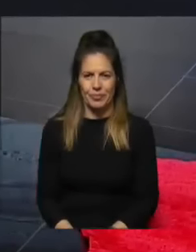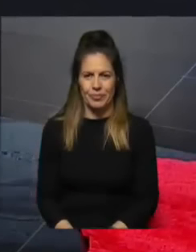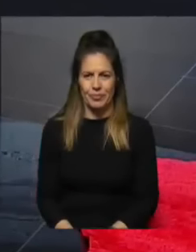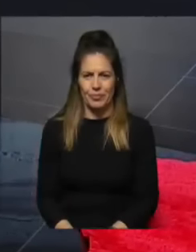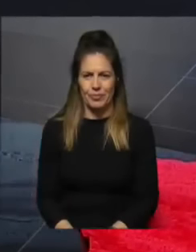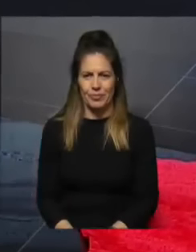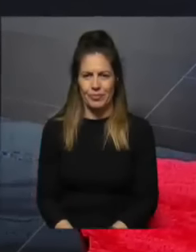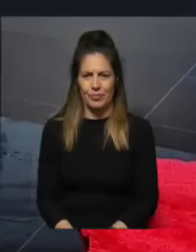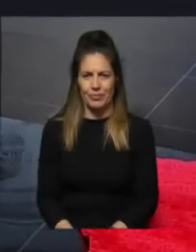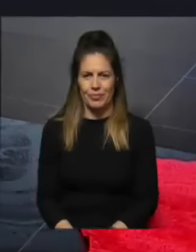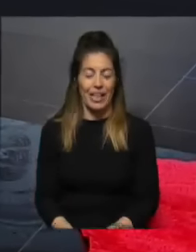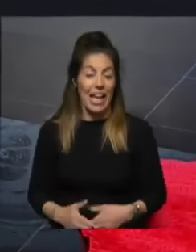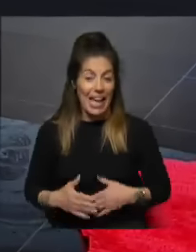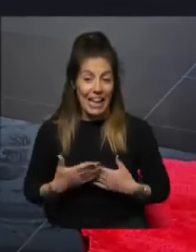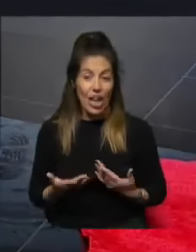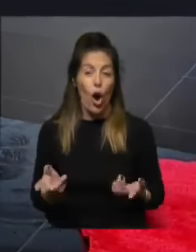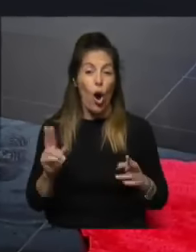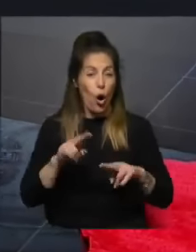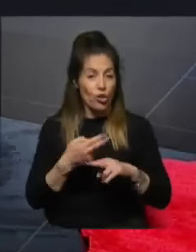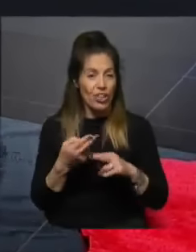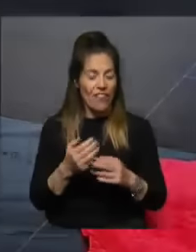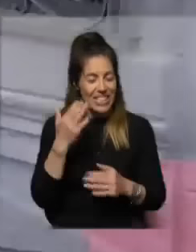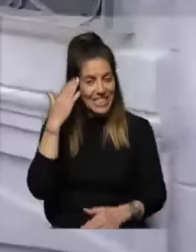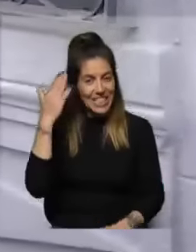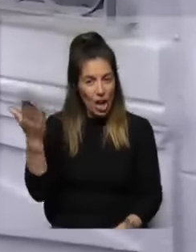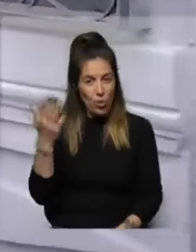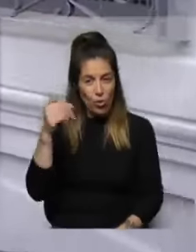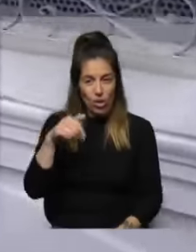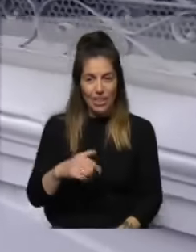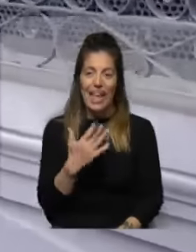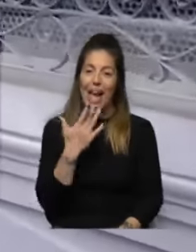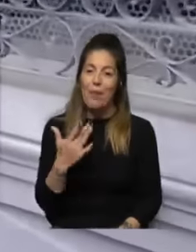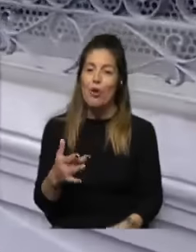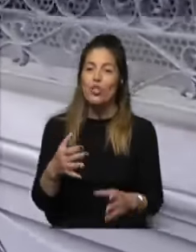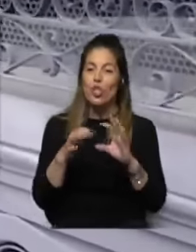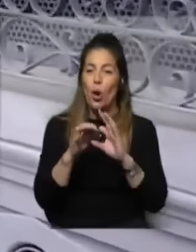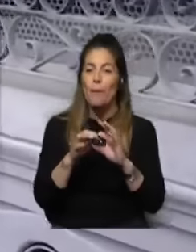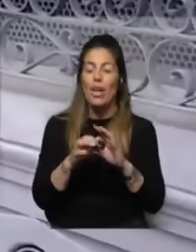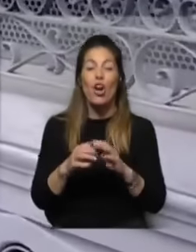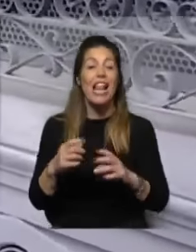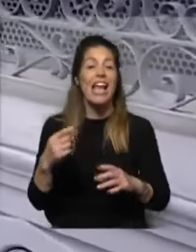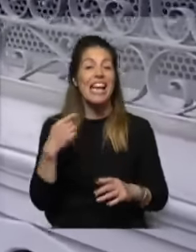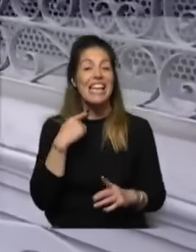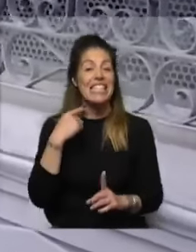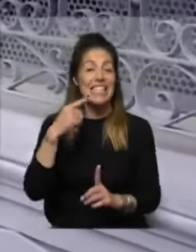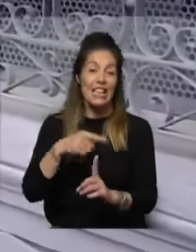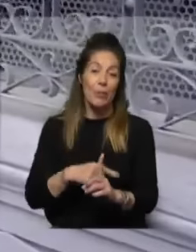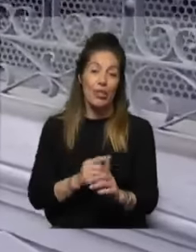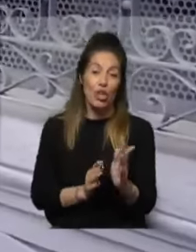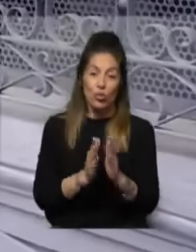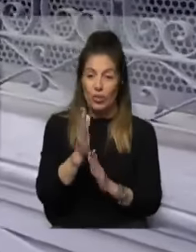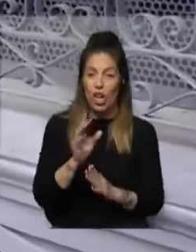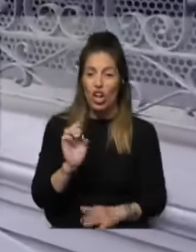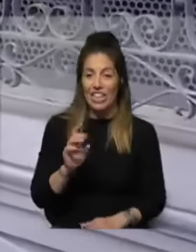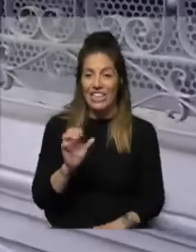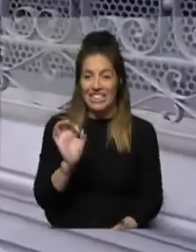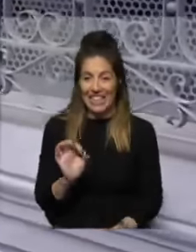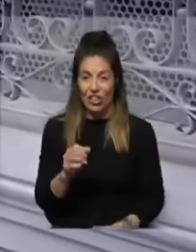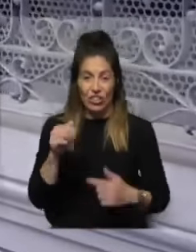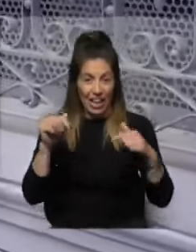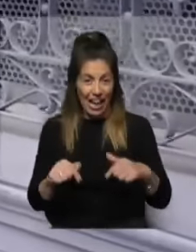Fito, querido, compañeras, renuevo el saludo en esta mañana, en este hermoso miércoles, algo gris, la temperatura ha subido 15 grados, ahora aquí